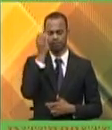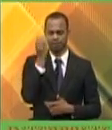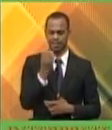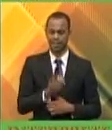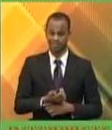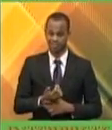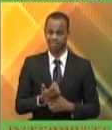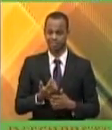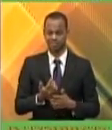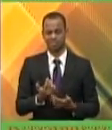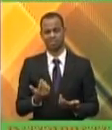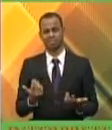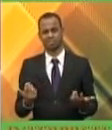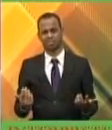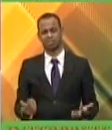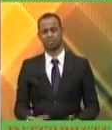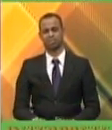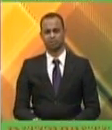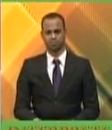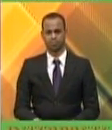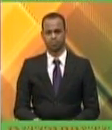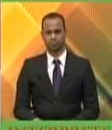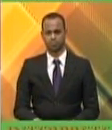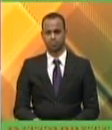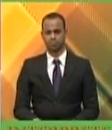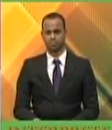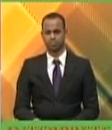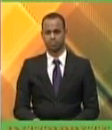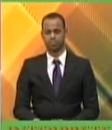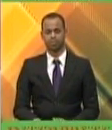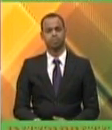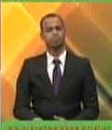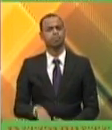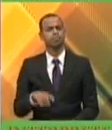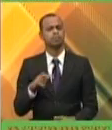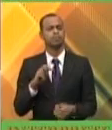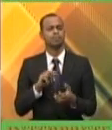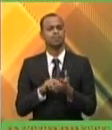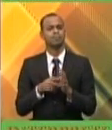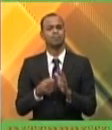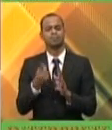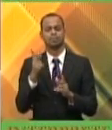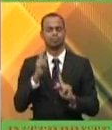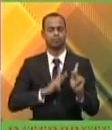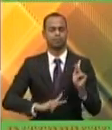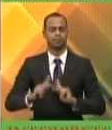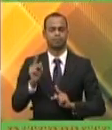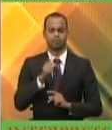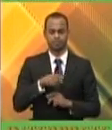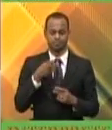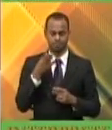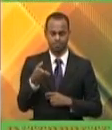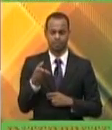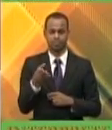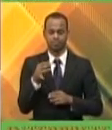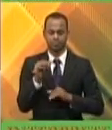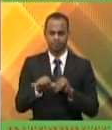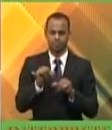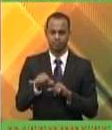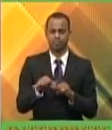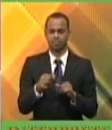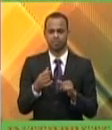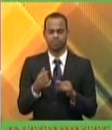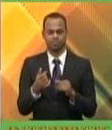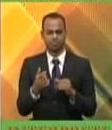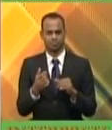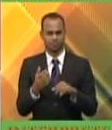en una familia que ya es una discapacidad importante es decir una población que está ahí permanentemente en